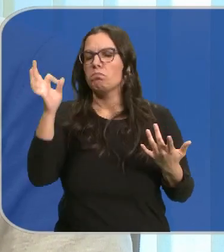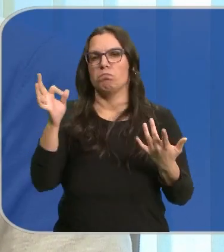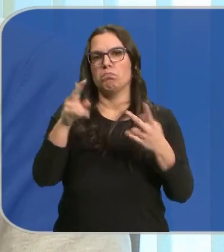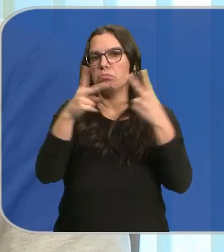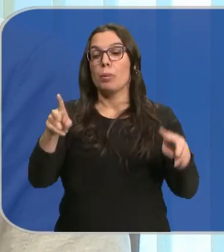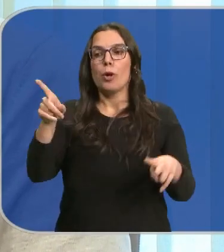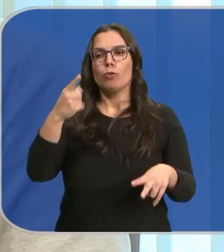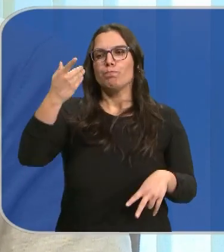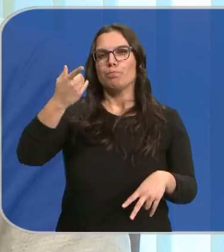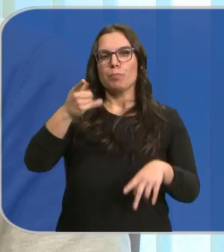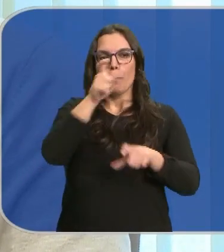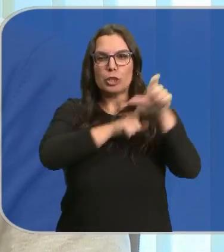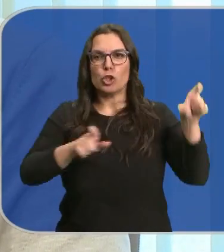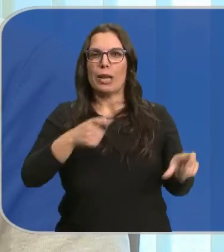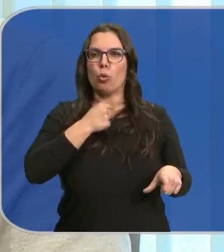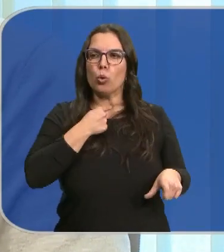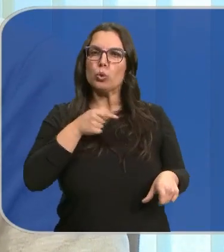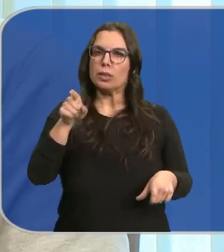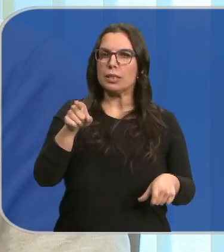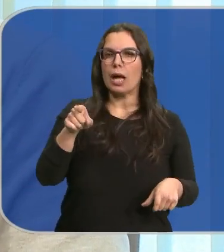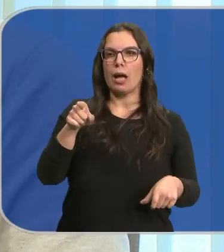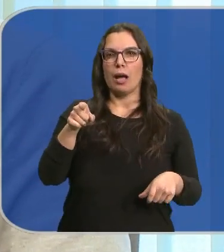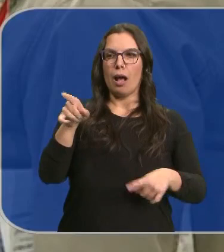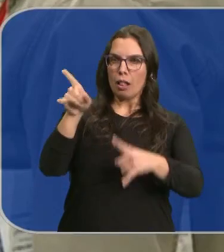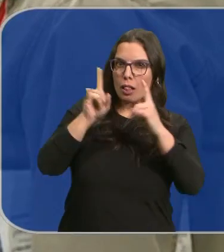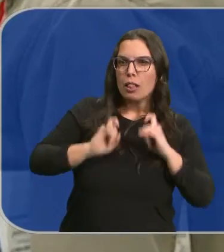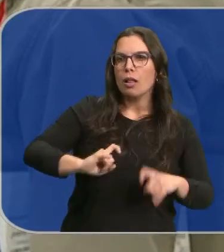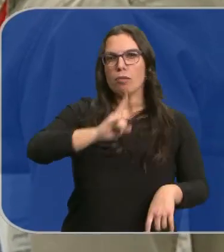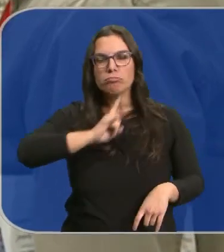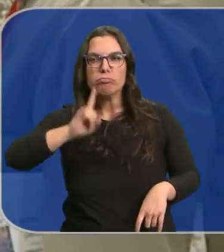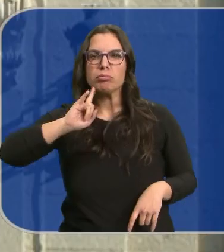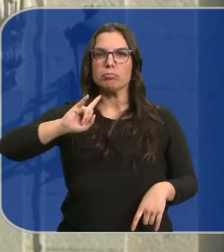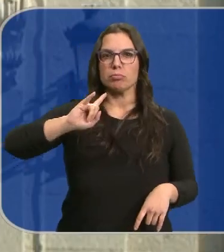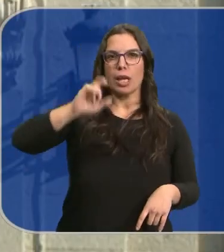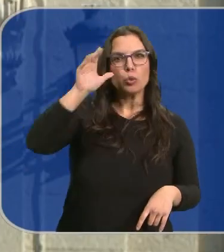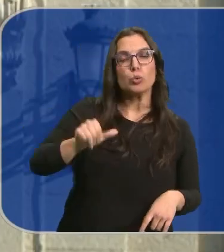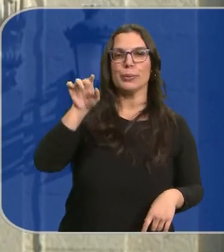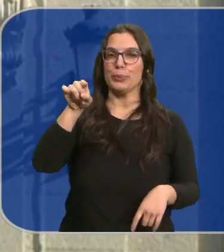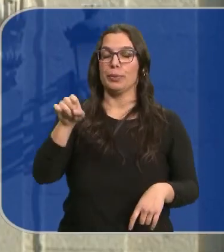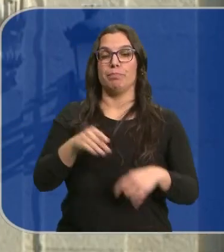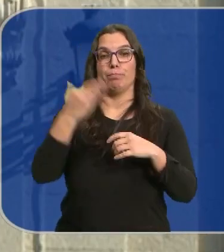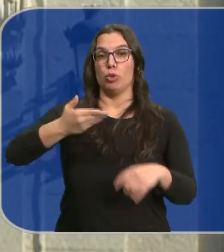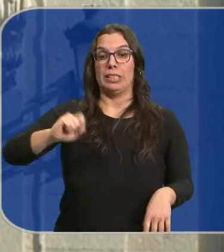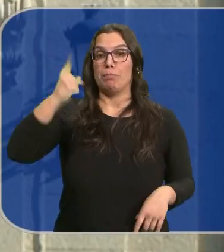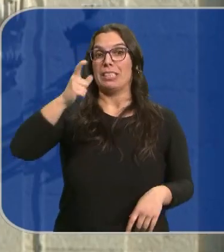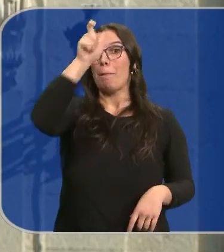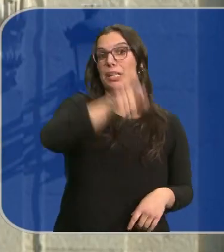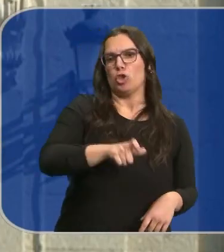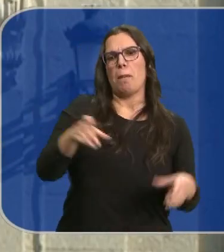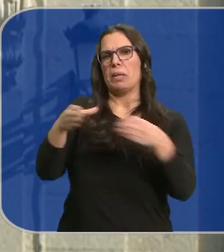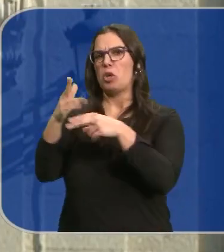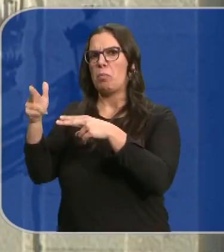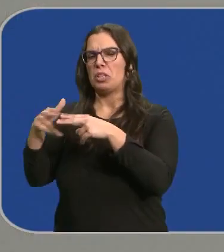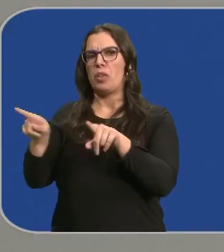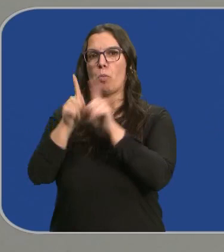sea atractivo, que escuche, que enganche a la gente cuando habla. Prima la persona por encima de las siglas y en algunos casos hasta